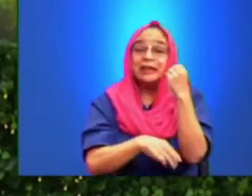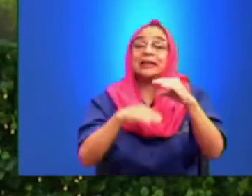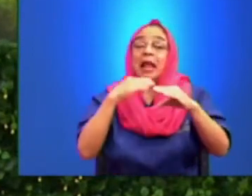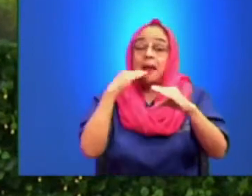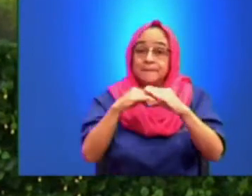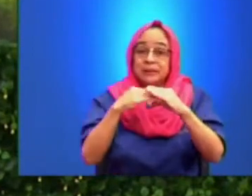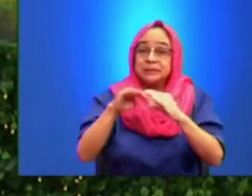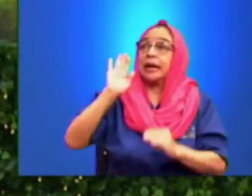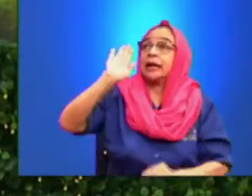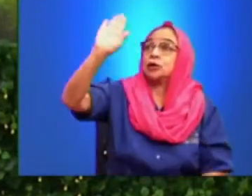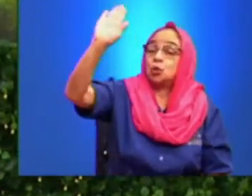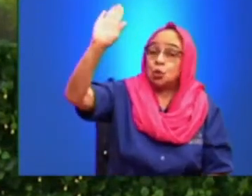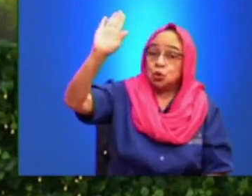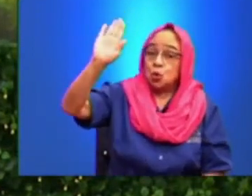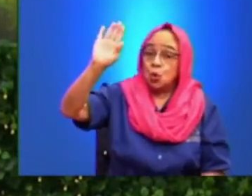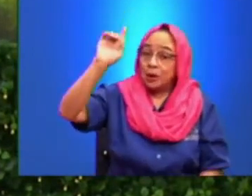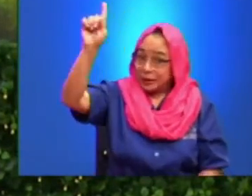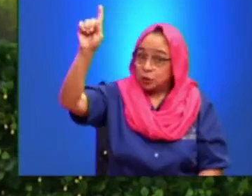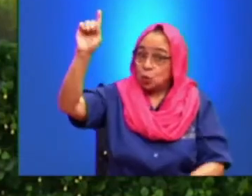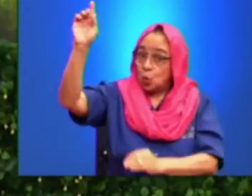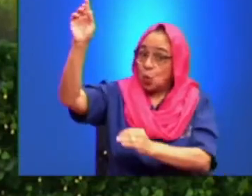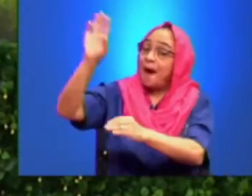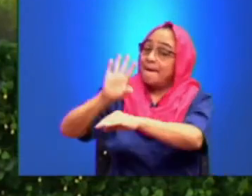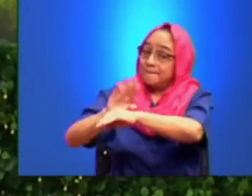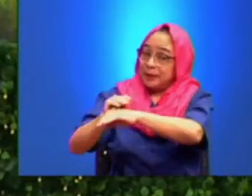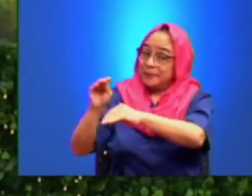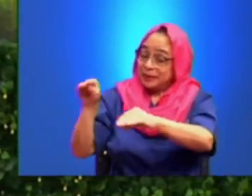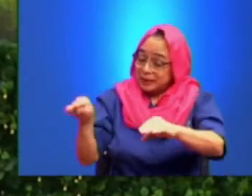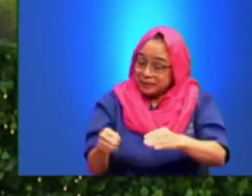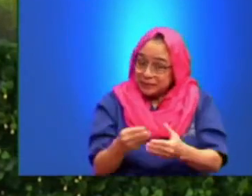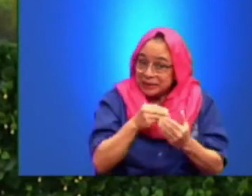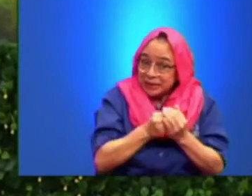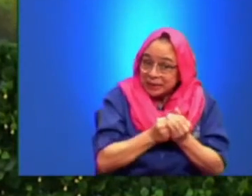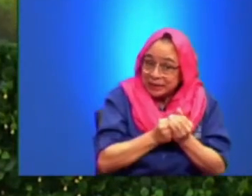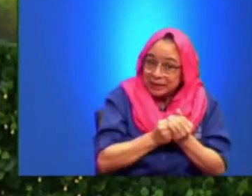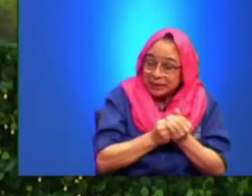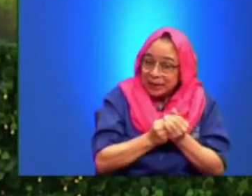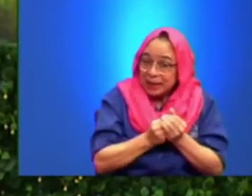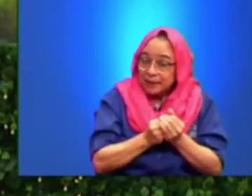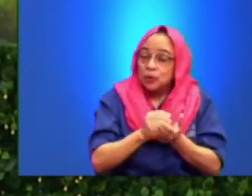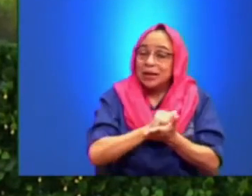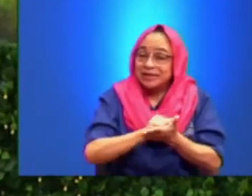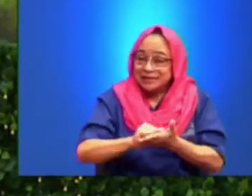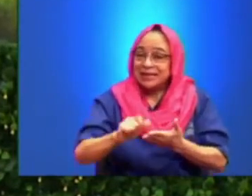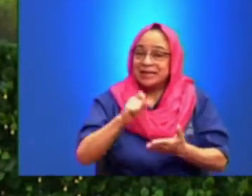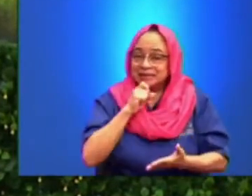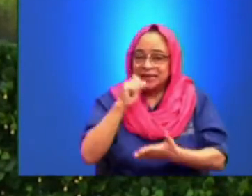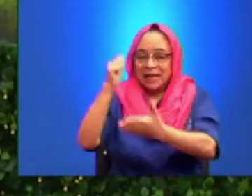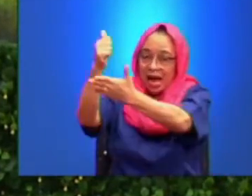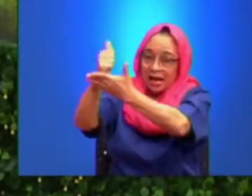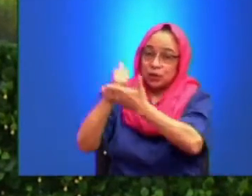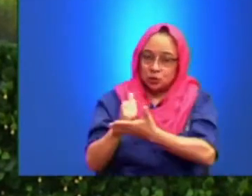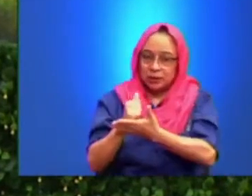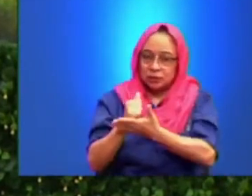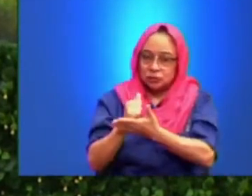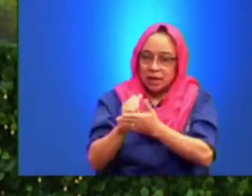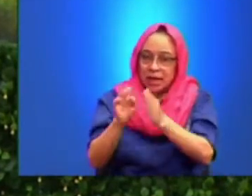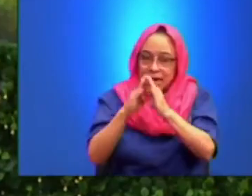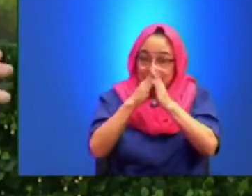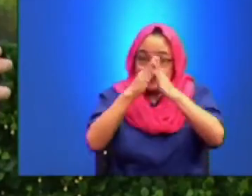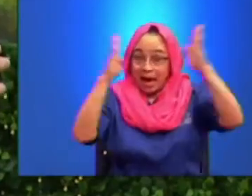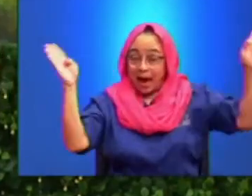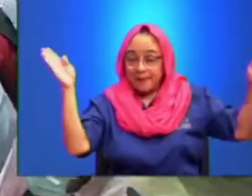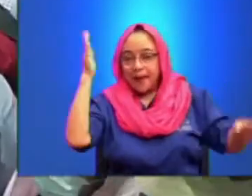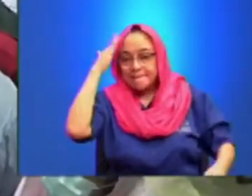tuyo dejado escondido y a través de la santa cena ayúdenos señor para que se abra nuestra mente